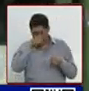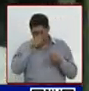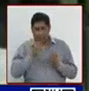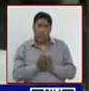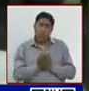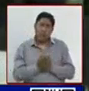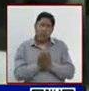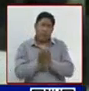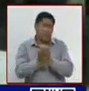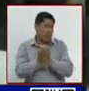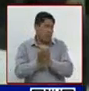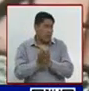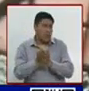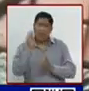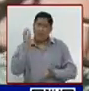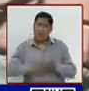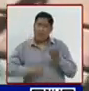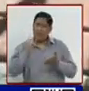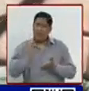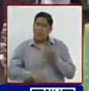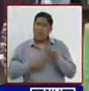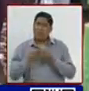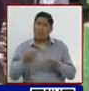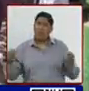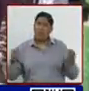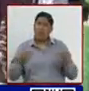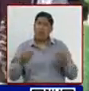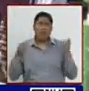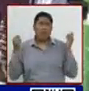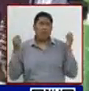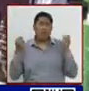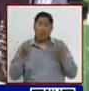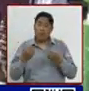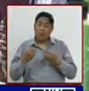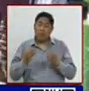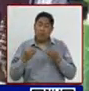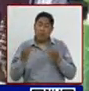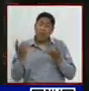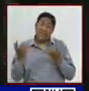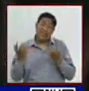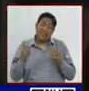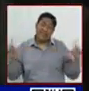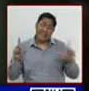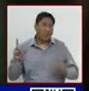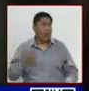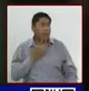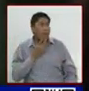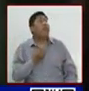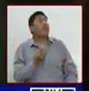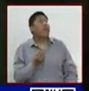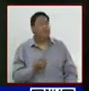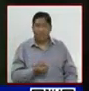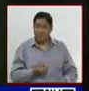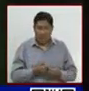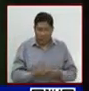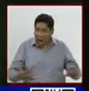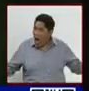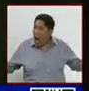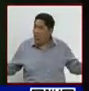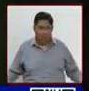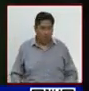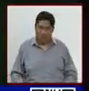que quitaban mercaderías así de contrabando. A mi mamá le ofreció la mercadería, diciendo que si se puede agarrar y tal